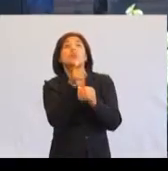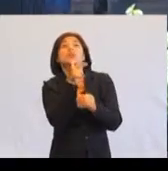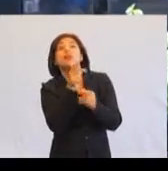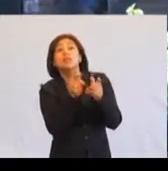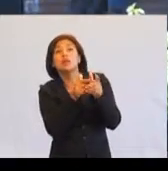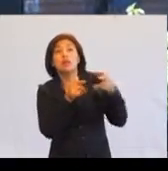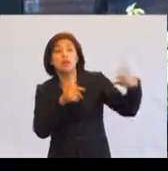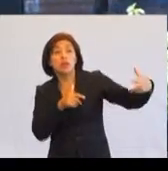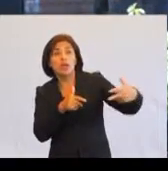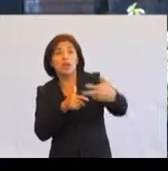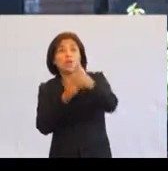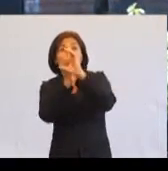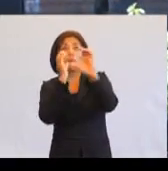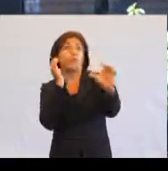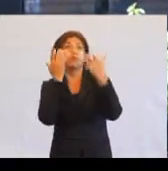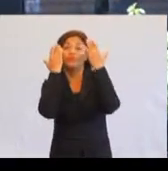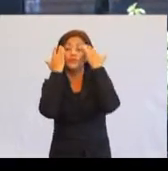es.